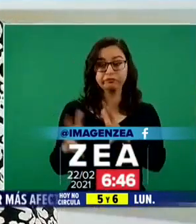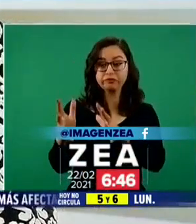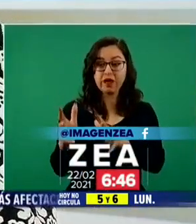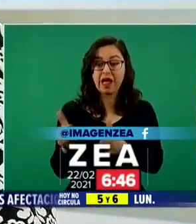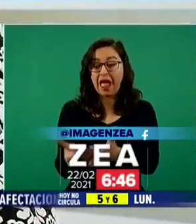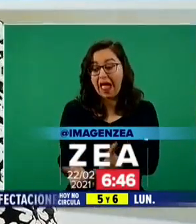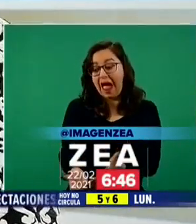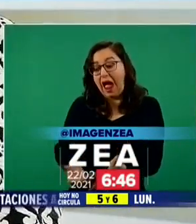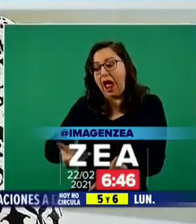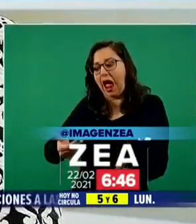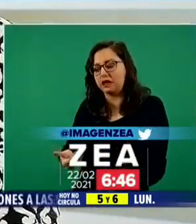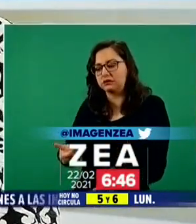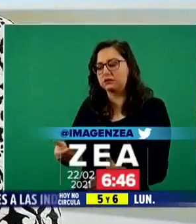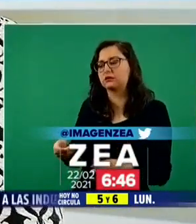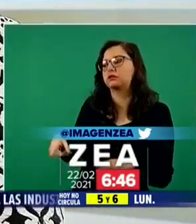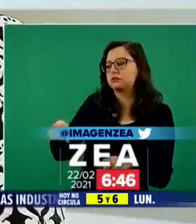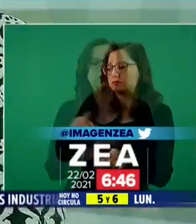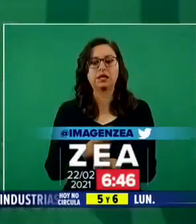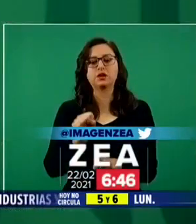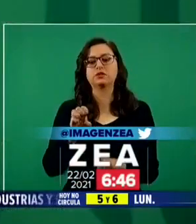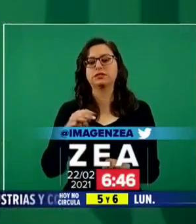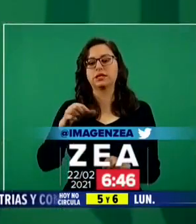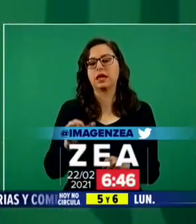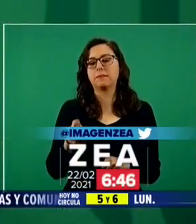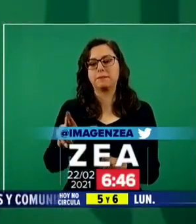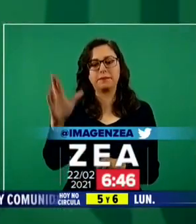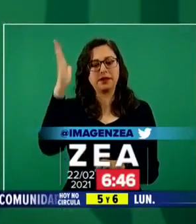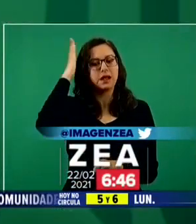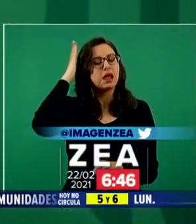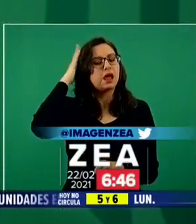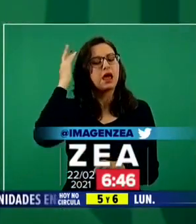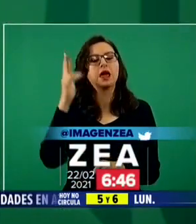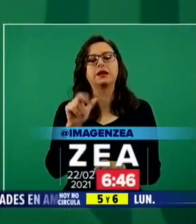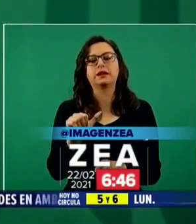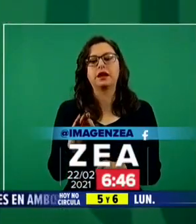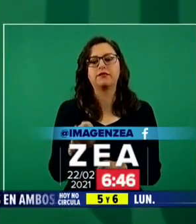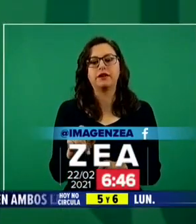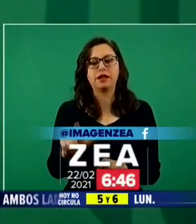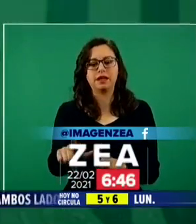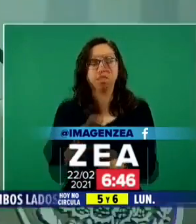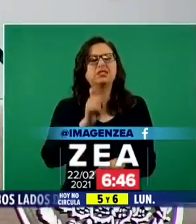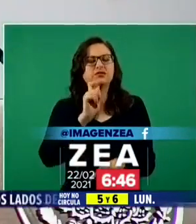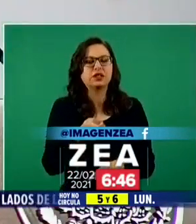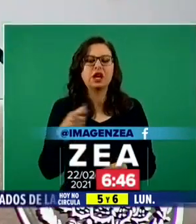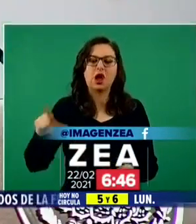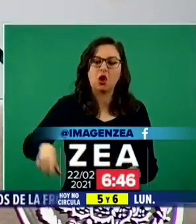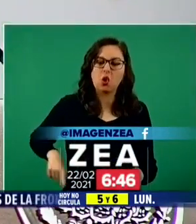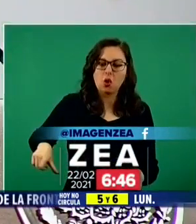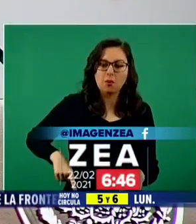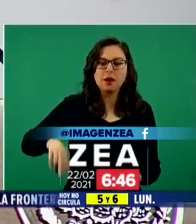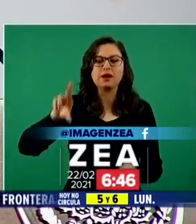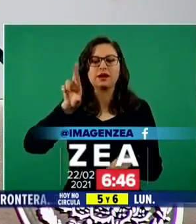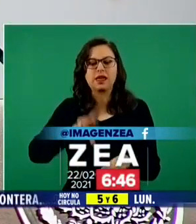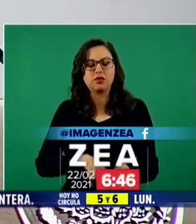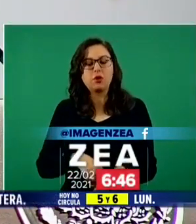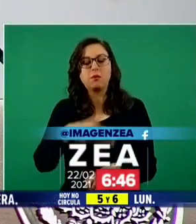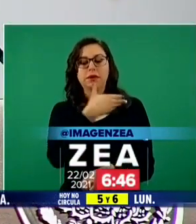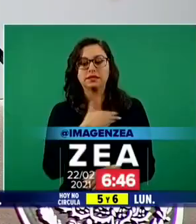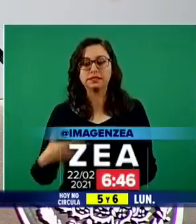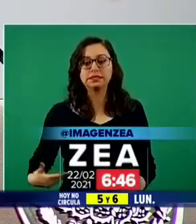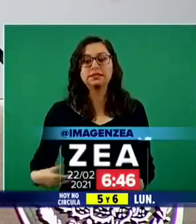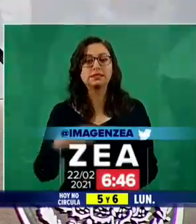además de una disminución de 16 de los 18 delitos del fuero común al presentar su balance mensual la secretaria rosa icela rodríguez